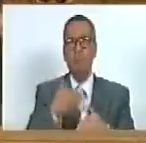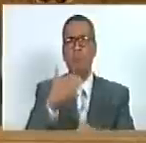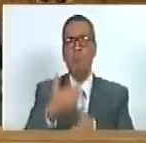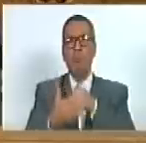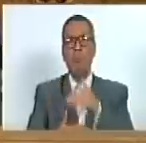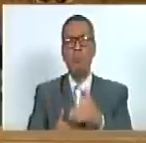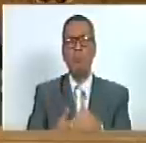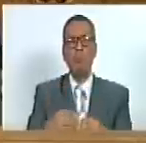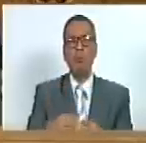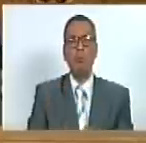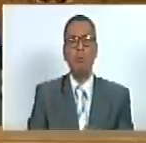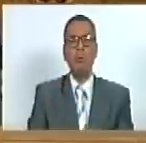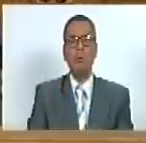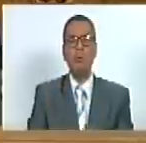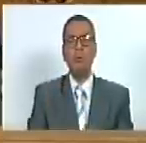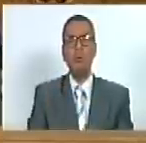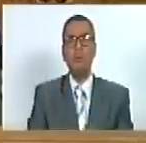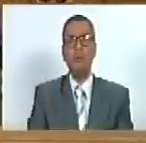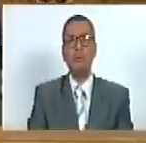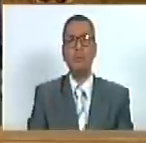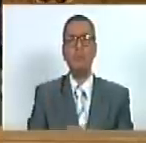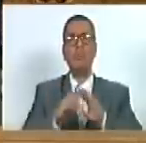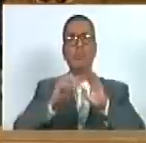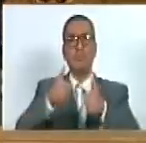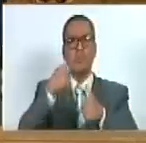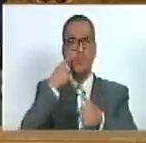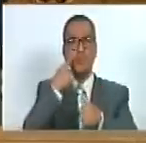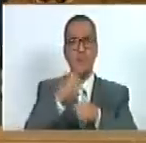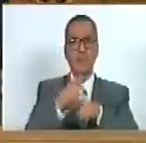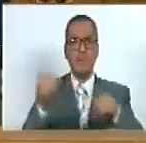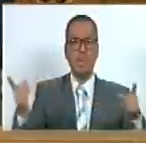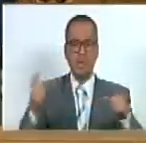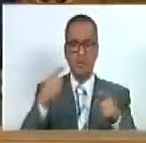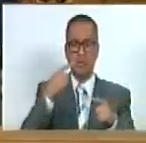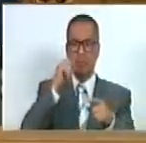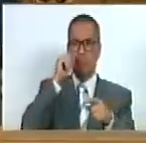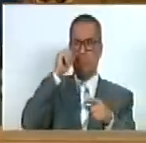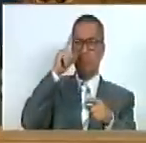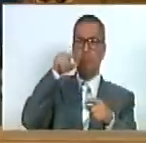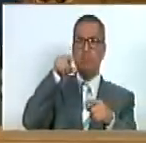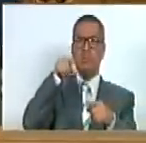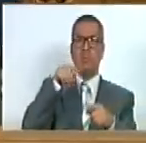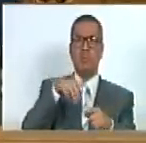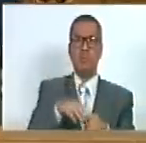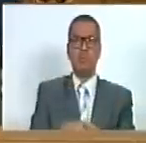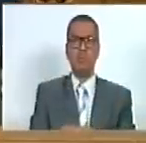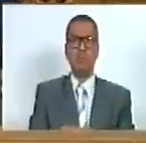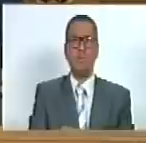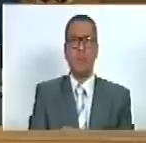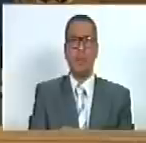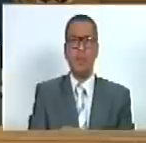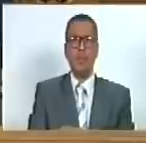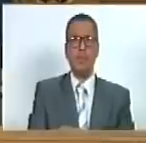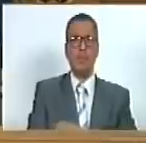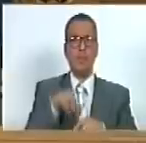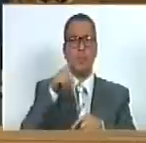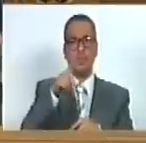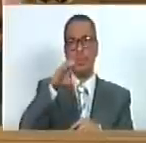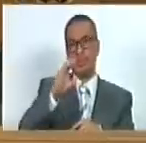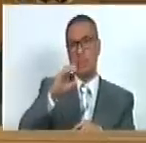entre el siglo y empezamos a ver grandes perversiones cuando la